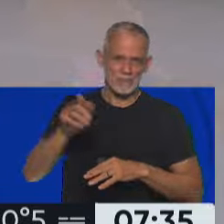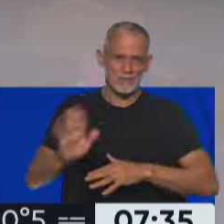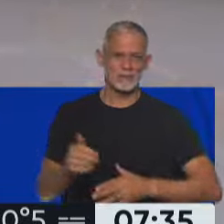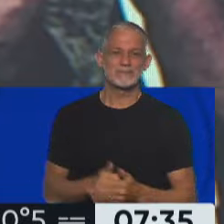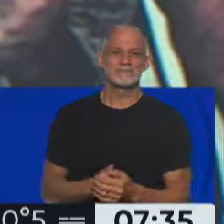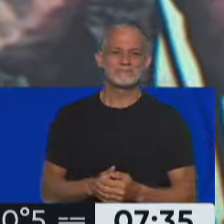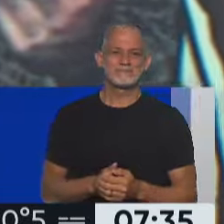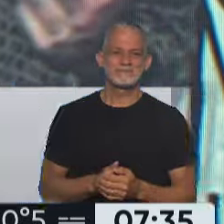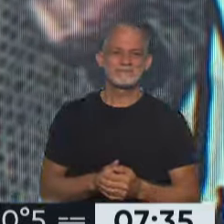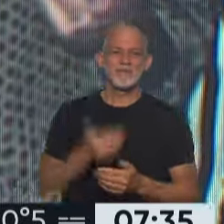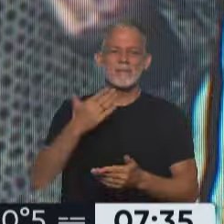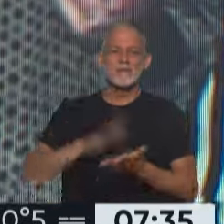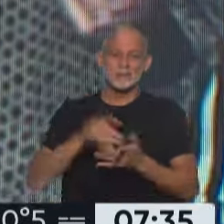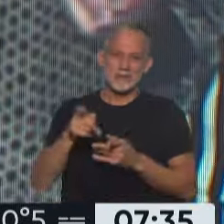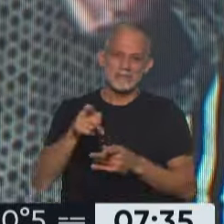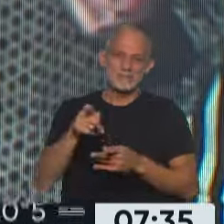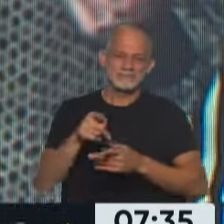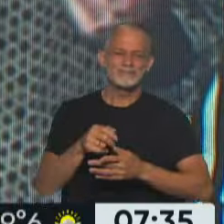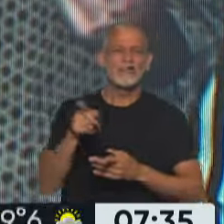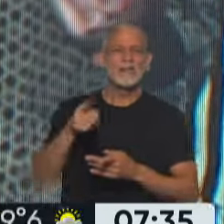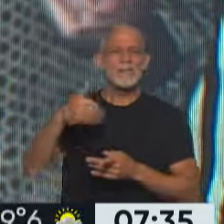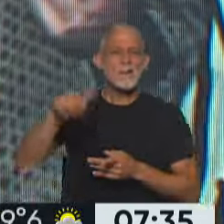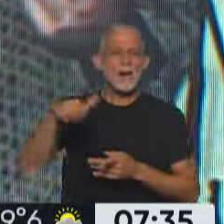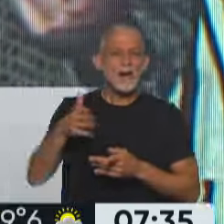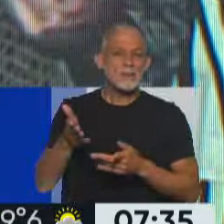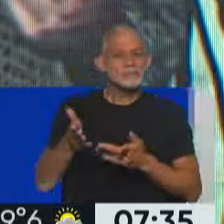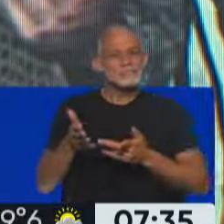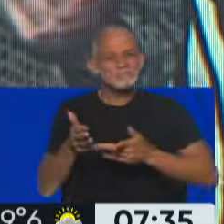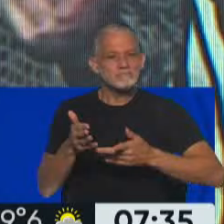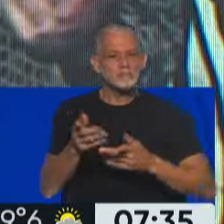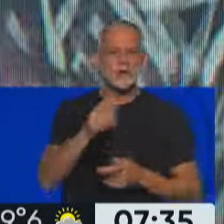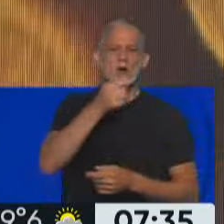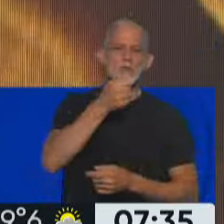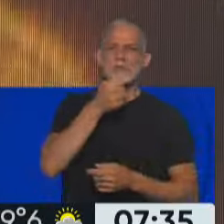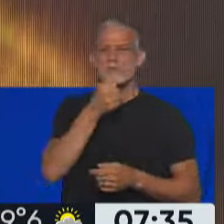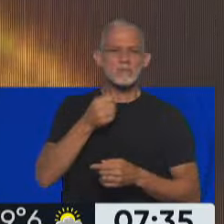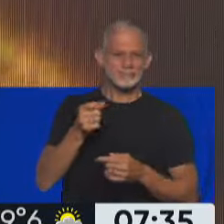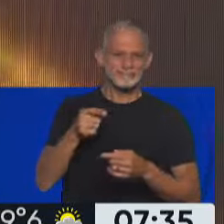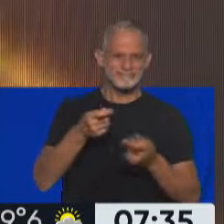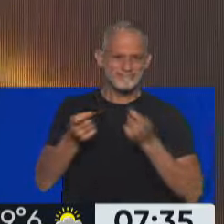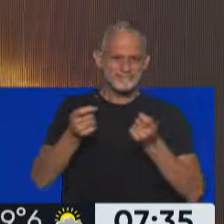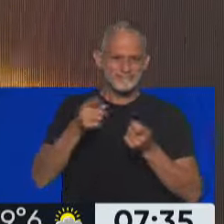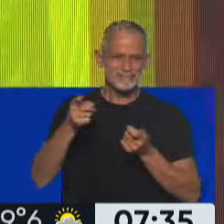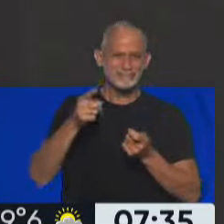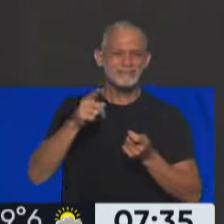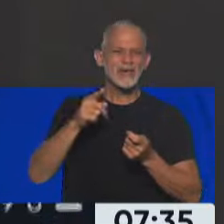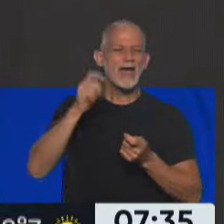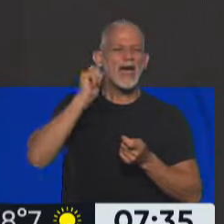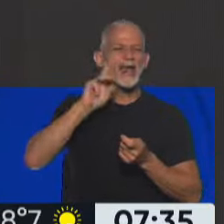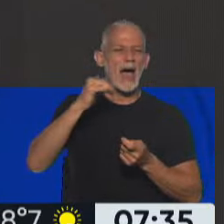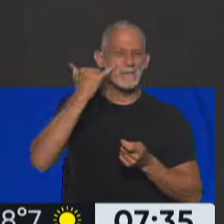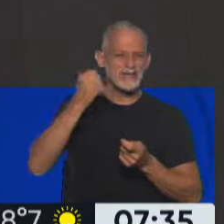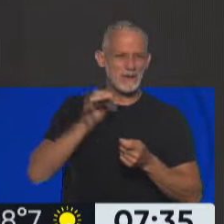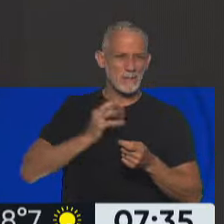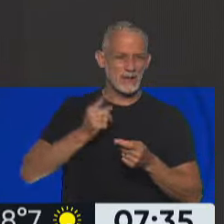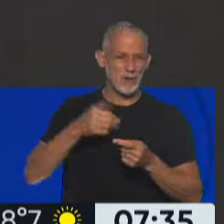Entonces nos vamos a hablar de María Becerra, quien va a ser una animadora de la próxima entrega de los Latin Grammy, que se va a hacer en muy poquitos días,